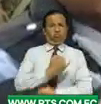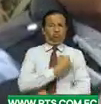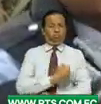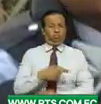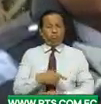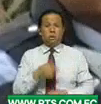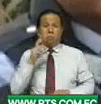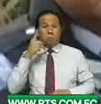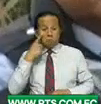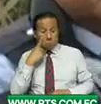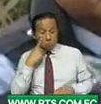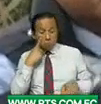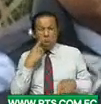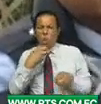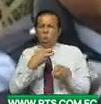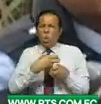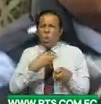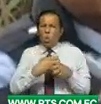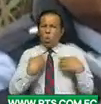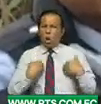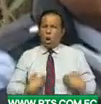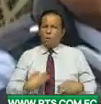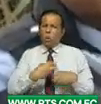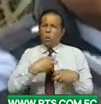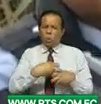rigidez cadavérica, estamos hablando de unas